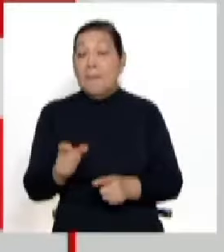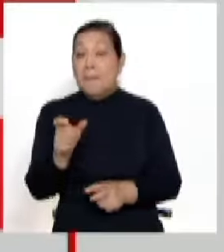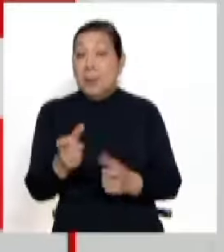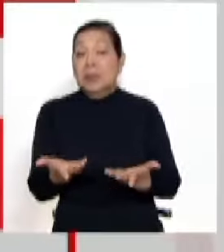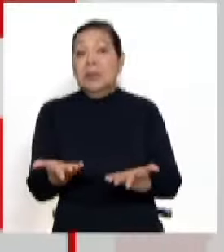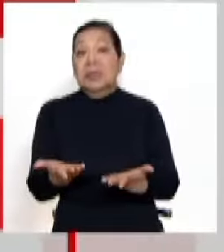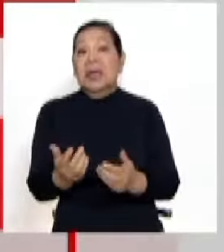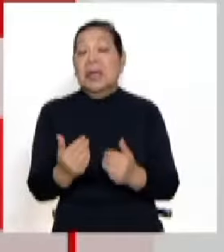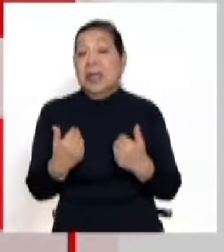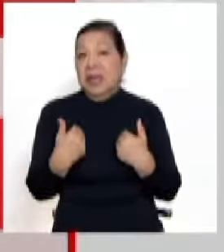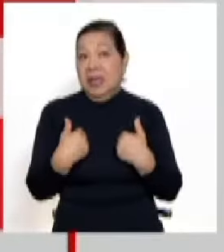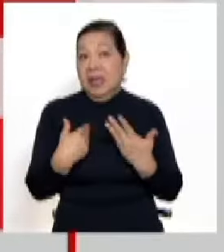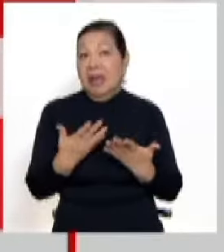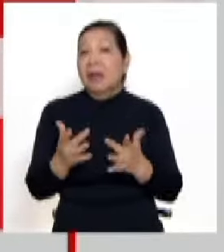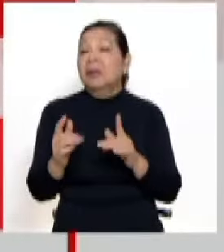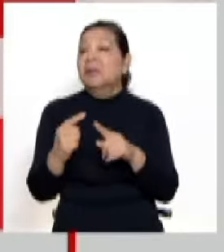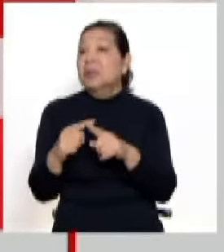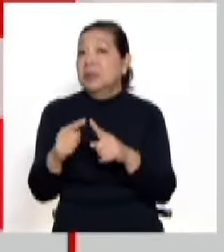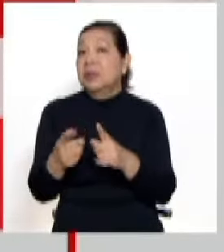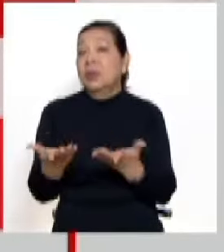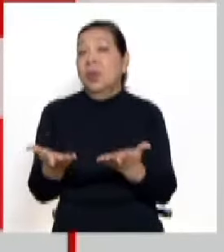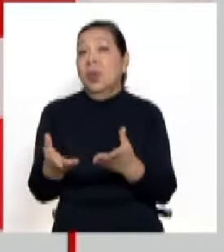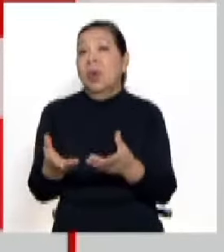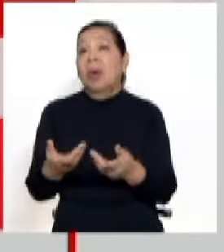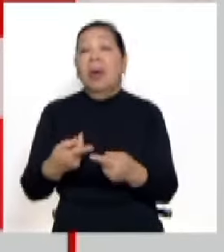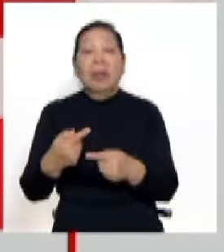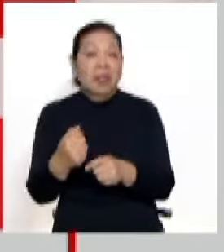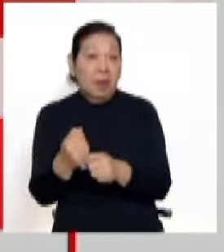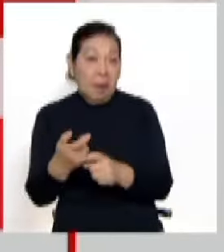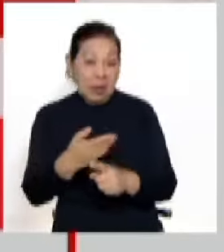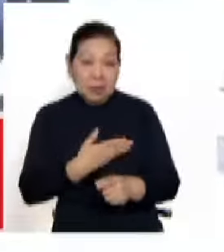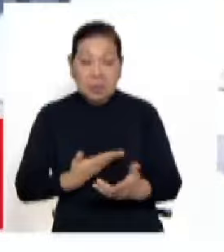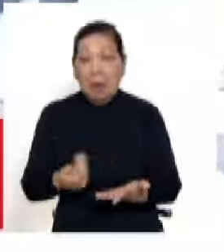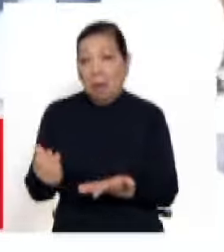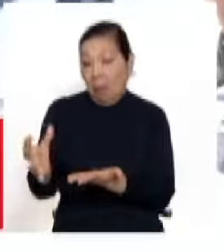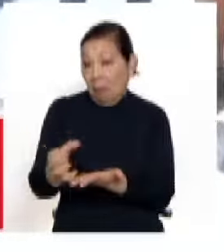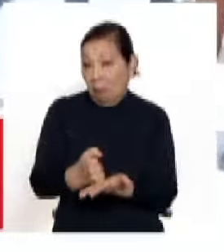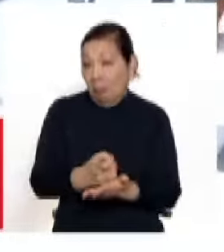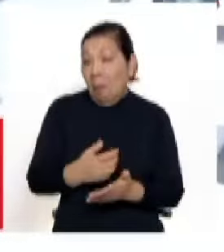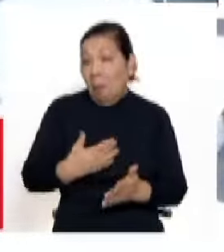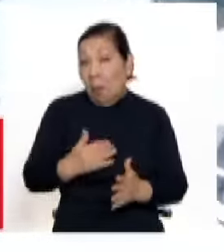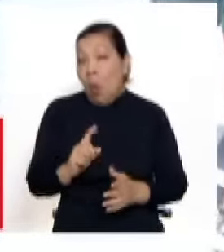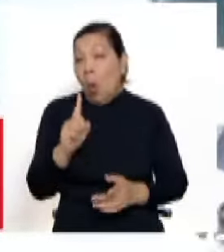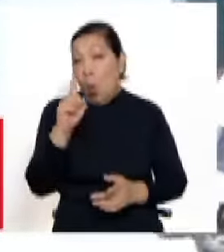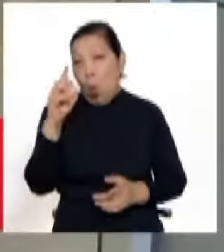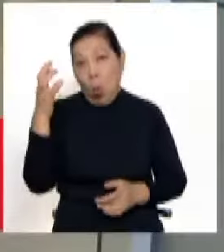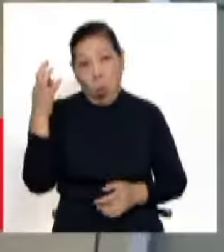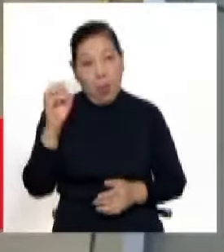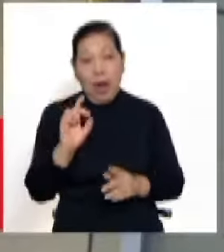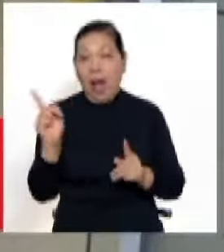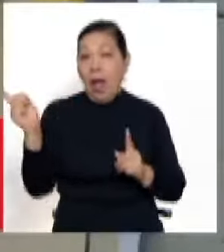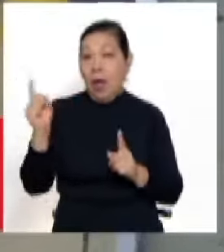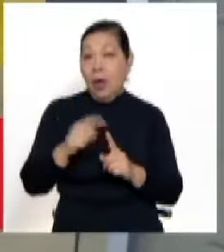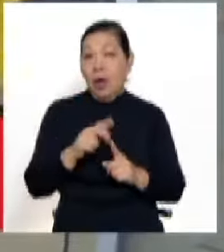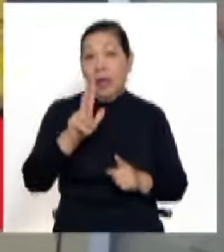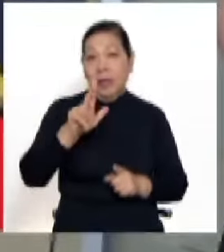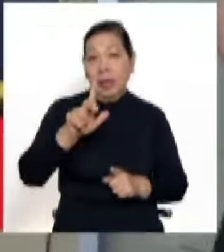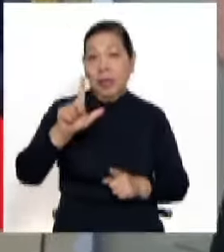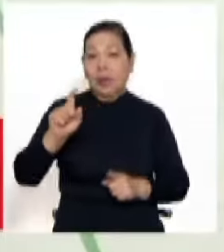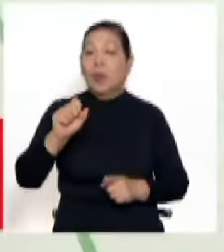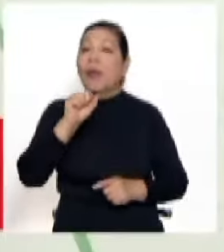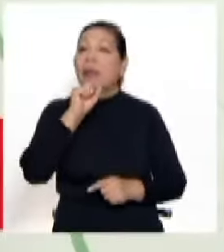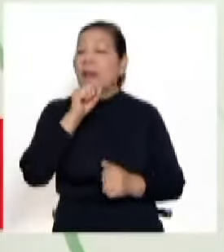servidores civiles de entidades del sector público. El retiro se realizará por única vez y hasta el 31